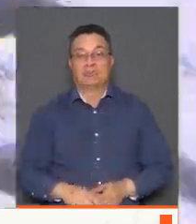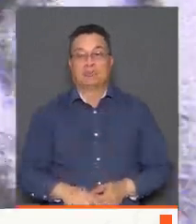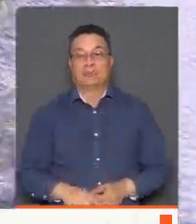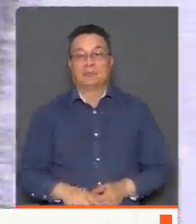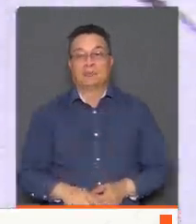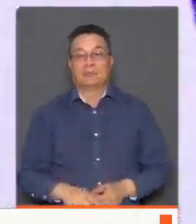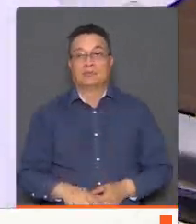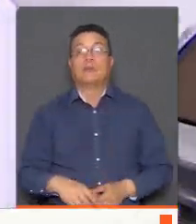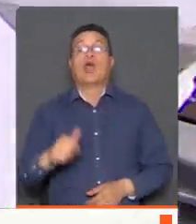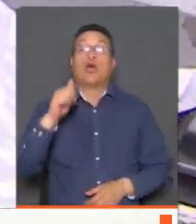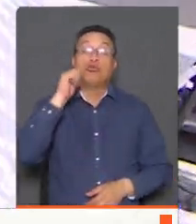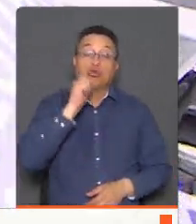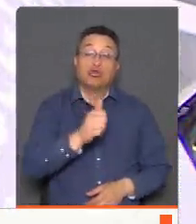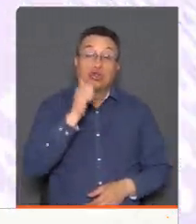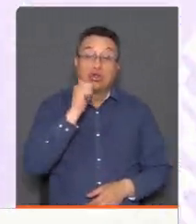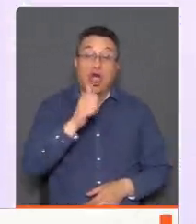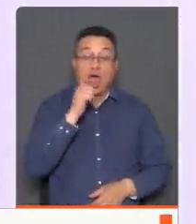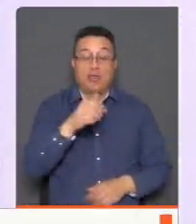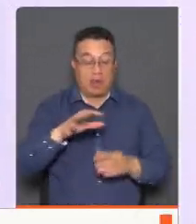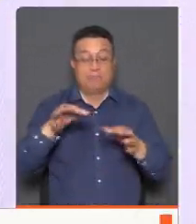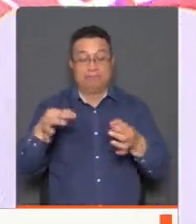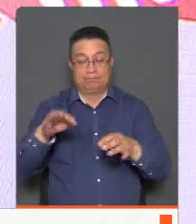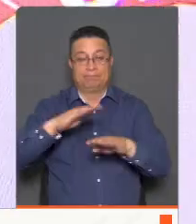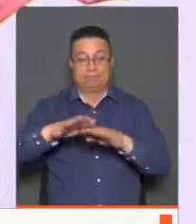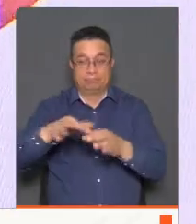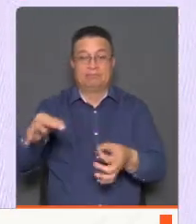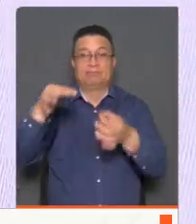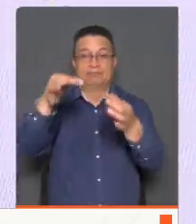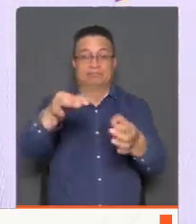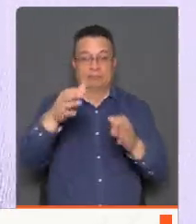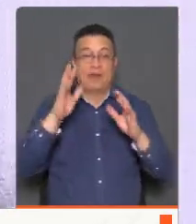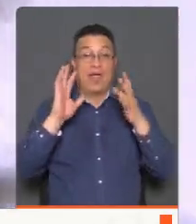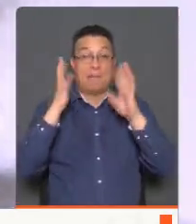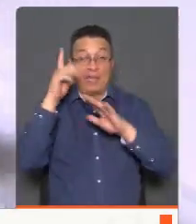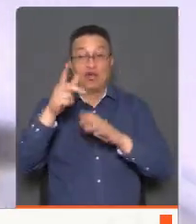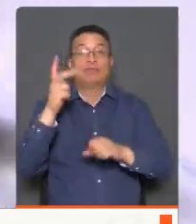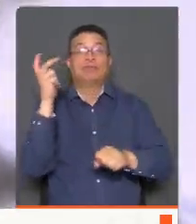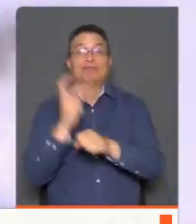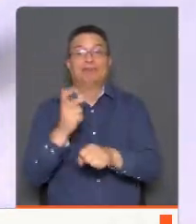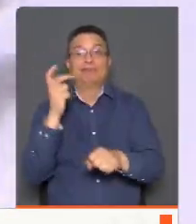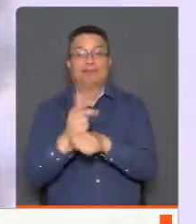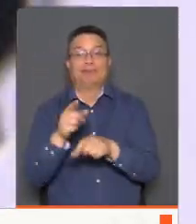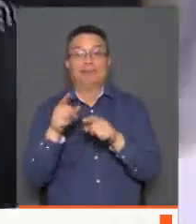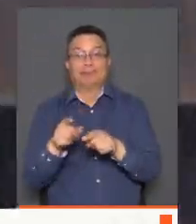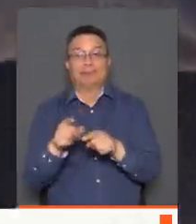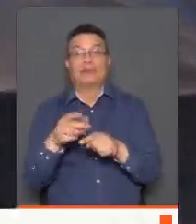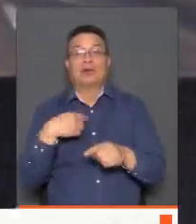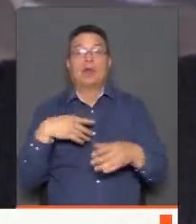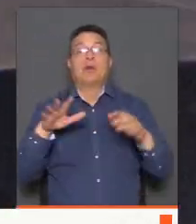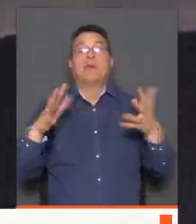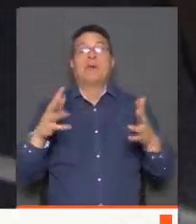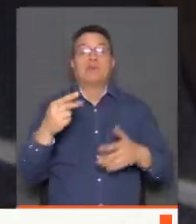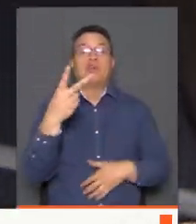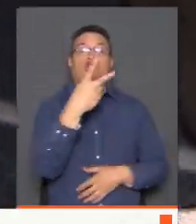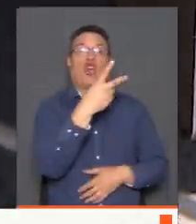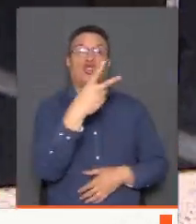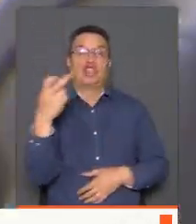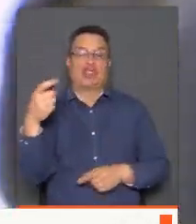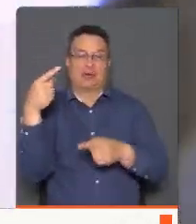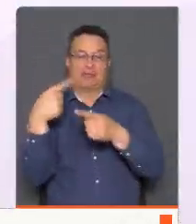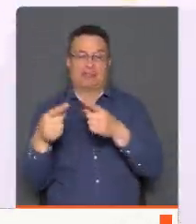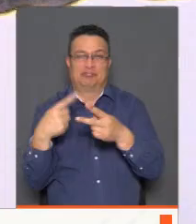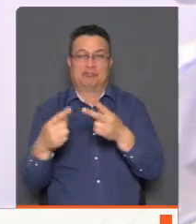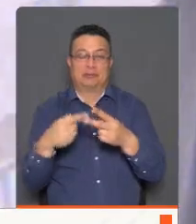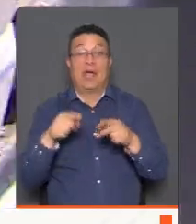Todos los días deja un flyer en cada auto que ve con sus espejos robados. Asegura son cerca de 200. Eso lo llevó